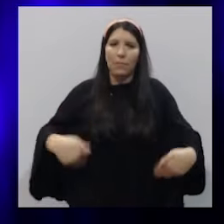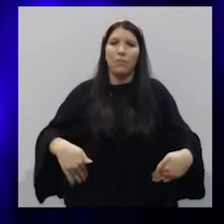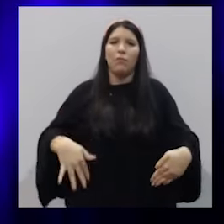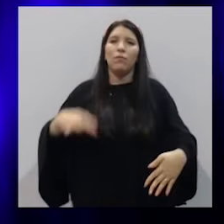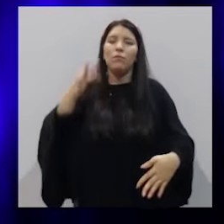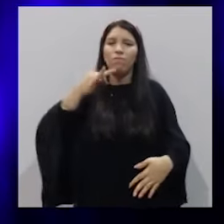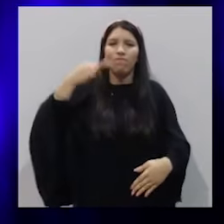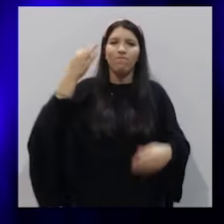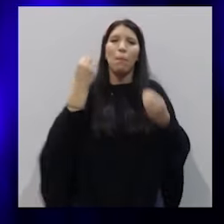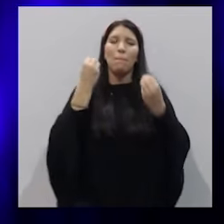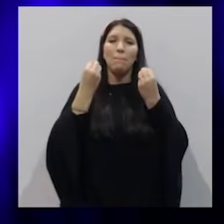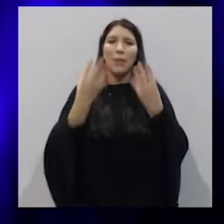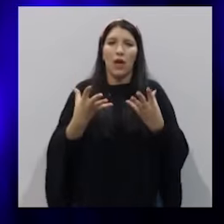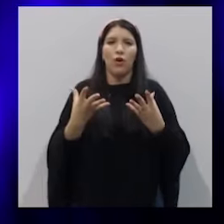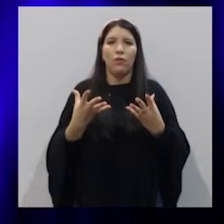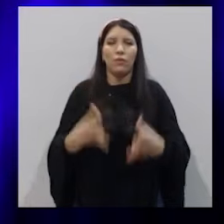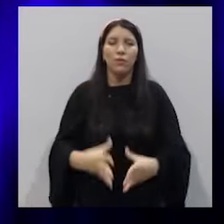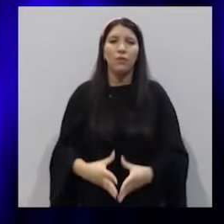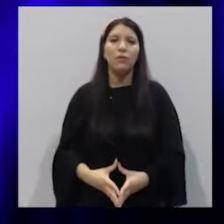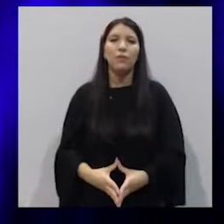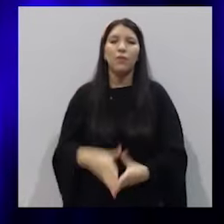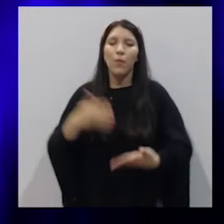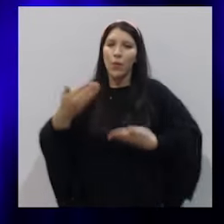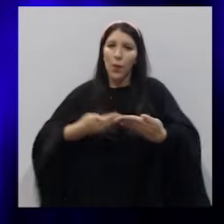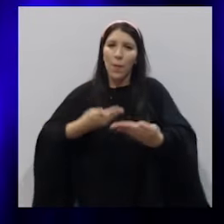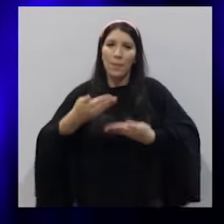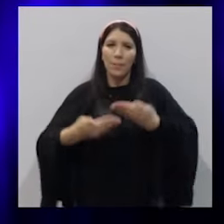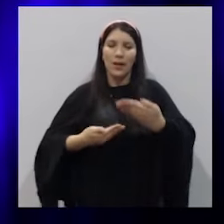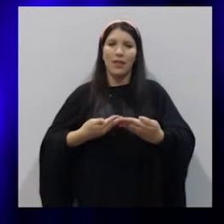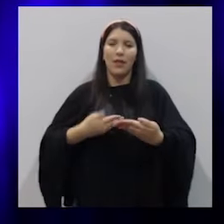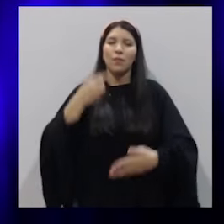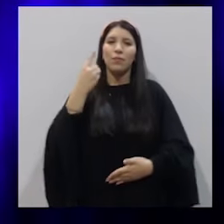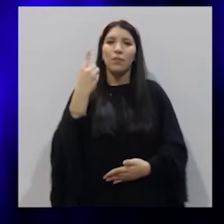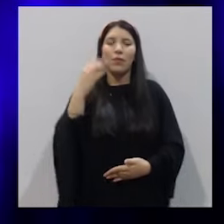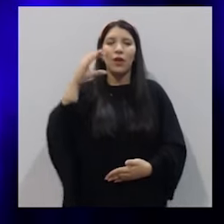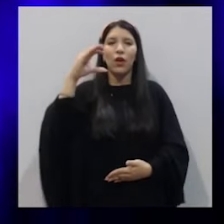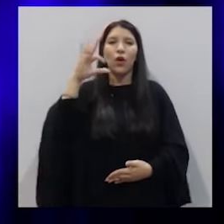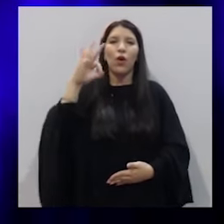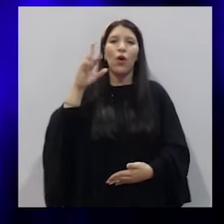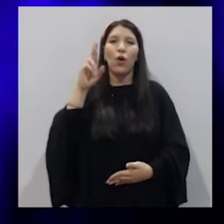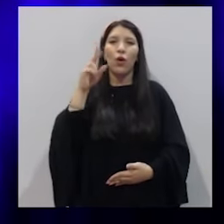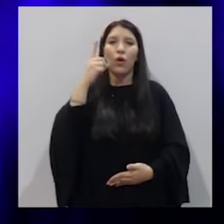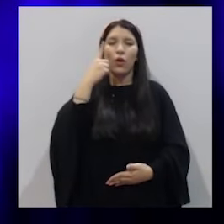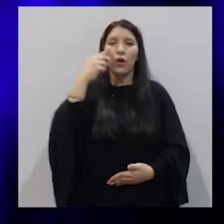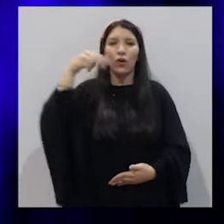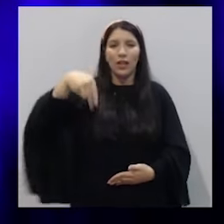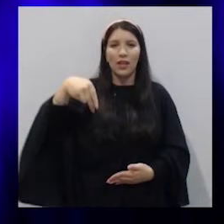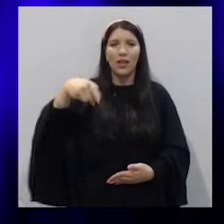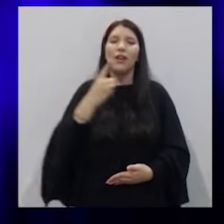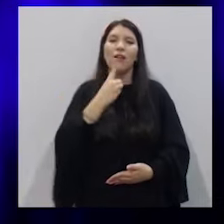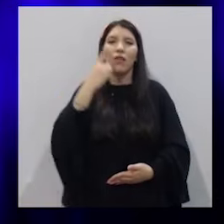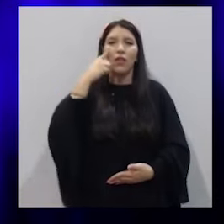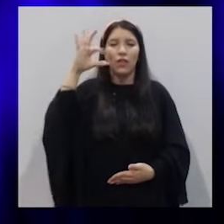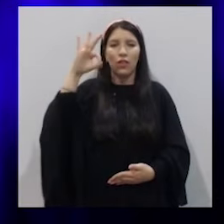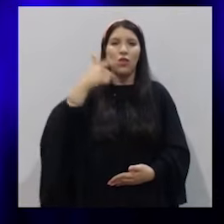quiero compartir de 1ª de corintios capítulo 16 el verso 13 y le he puesto